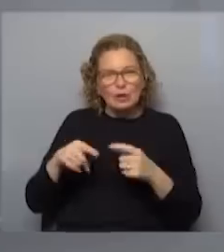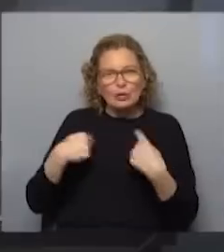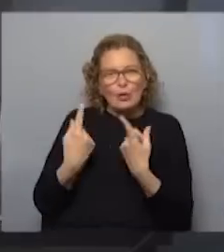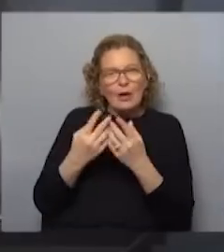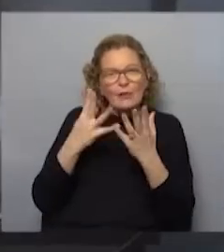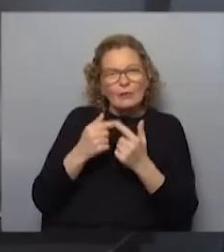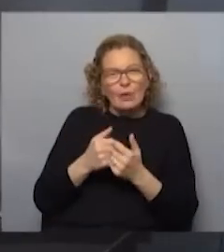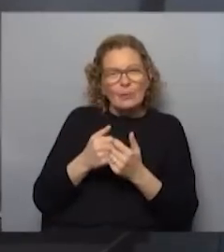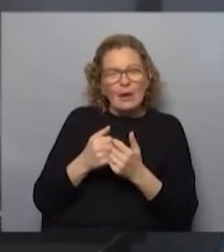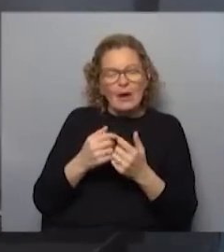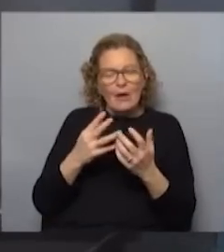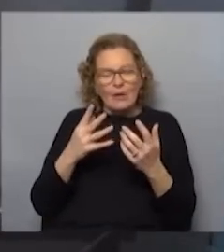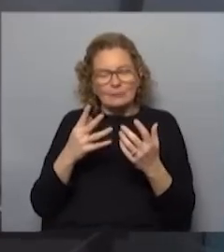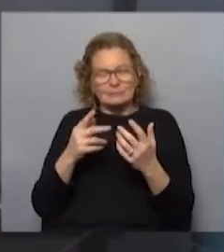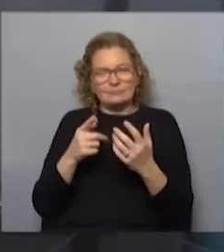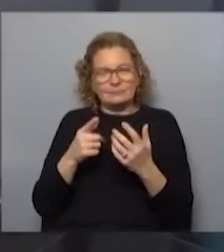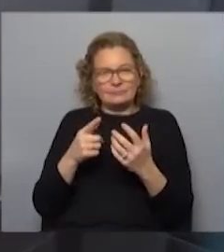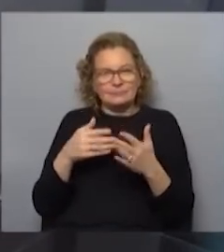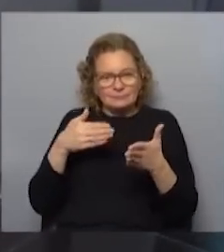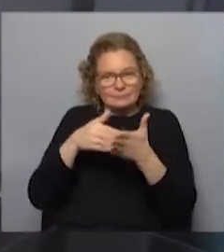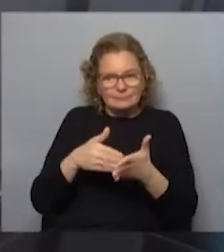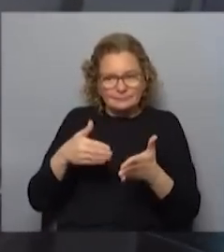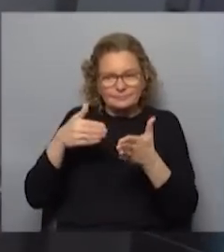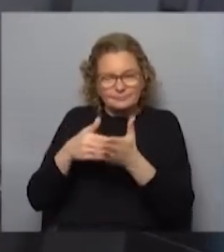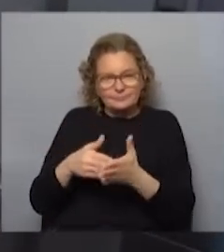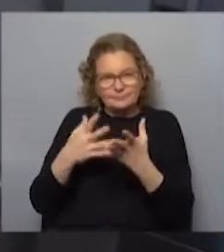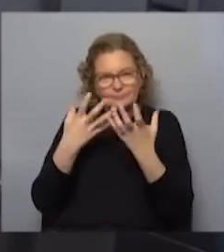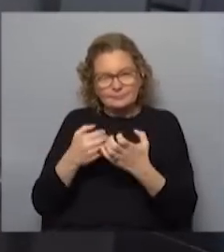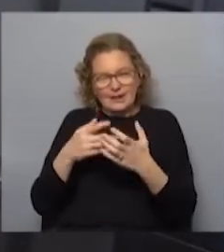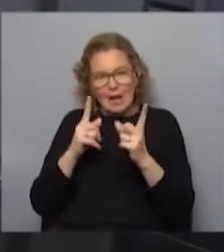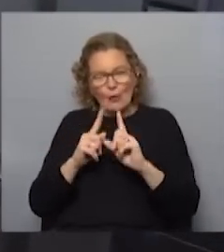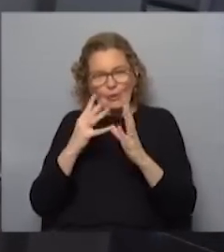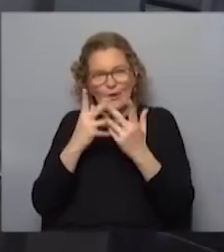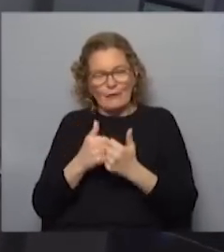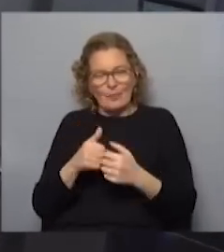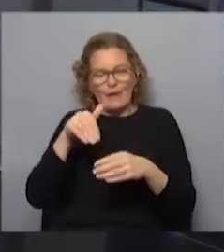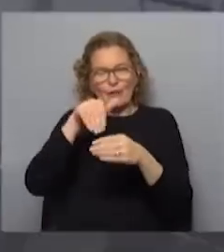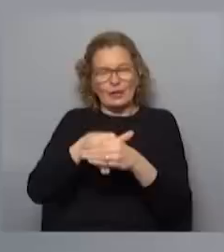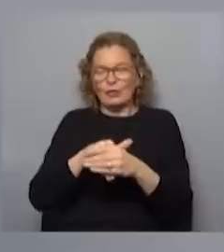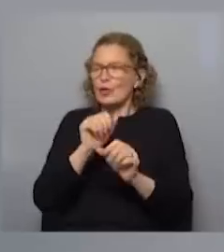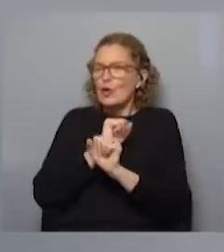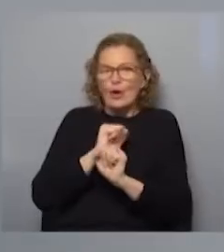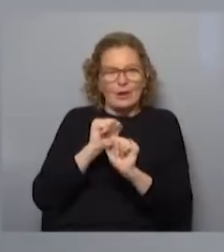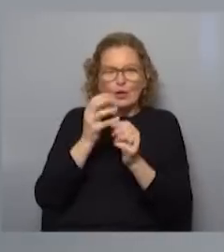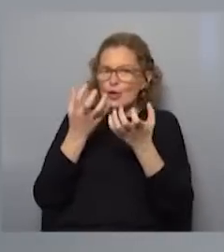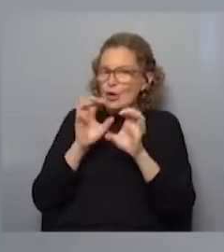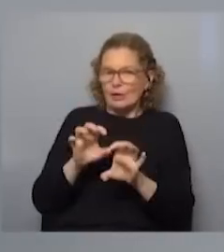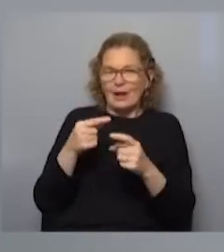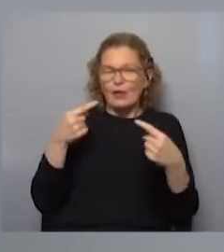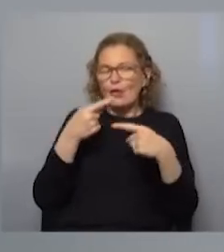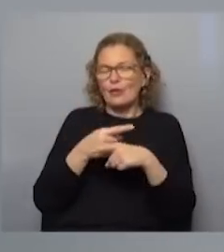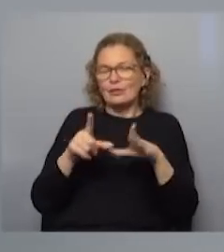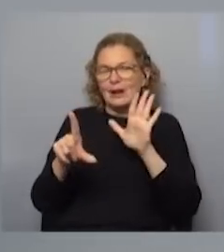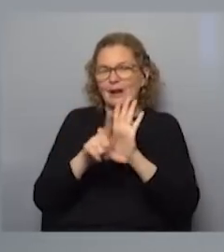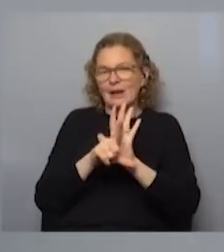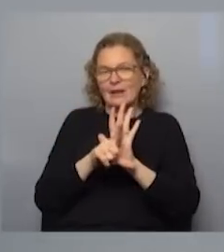medios de generar mecanismos de traba para impedir de alguna manera al referéndum contra la ley de